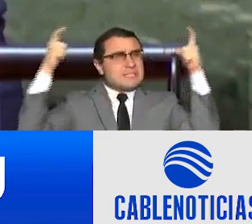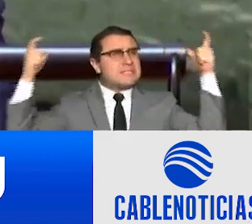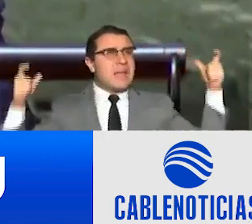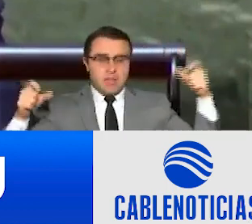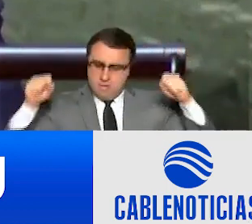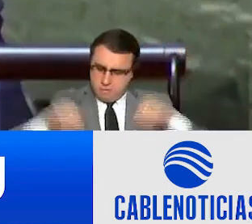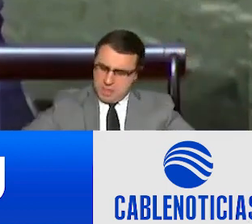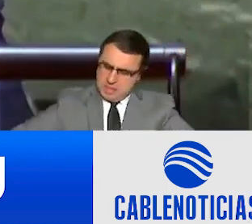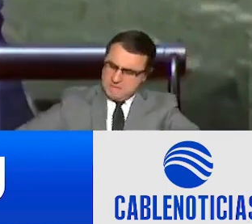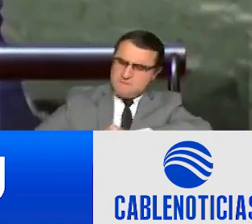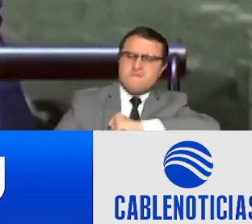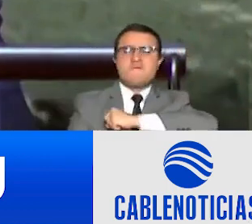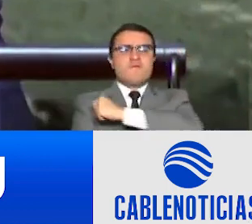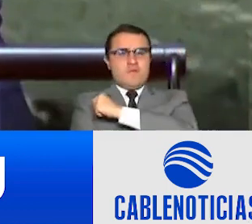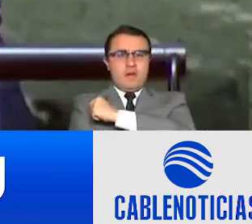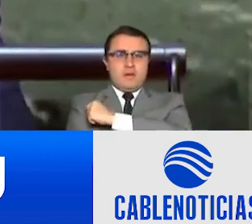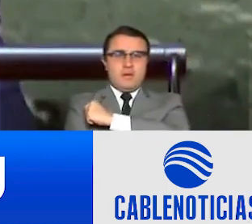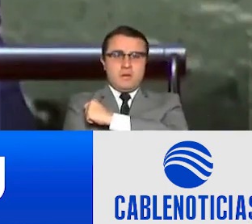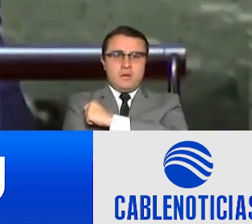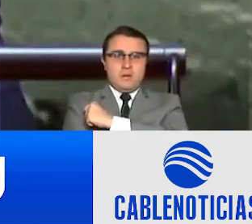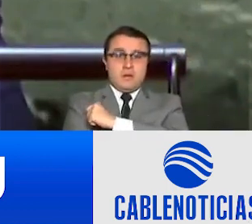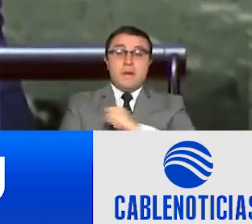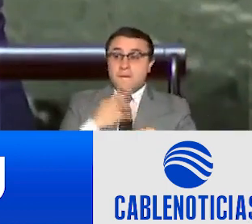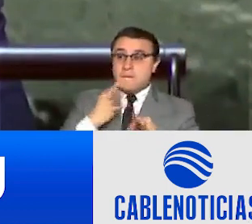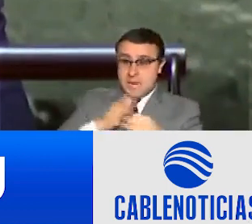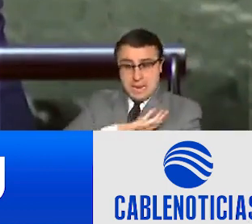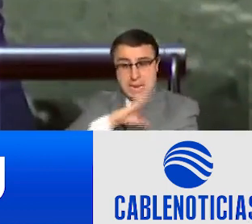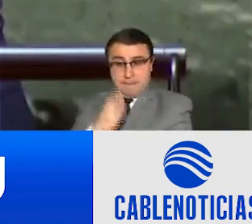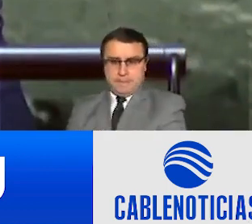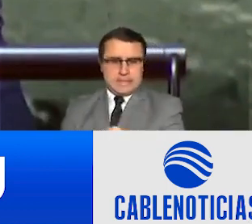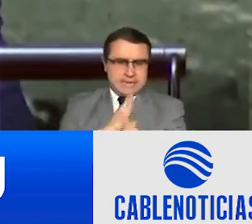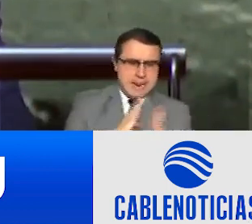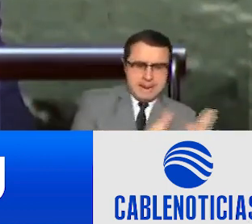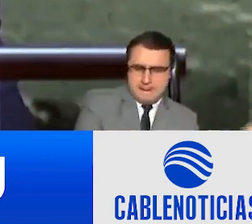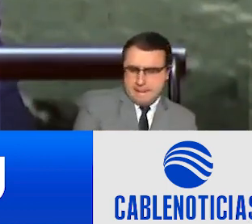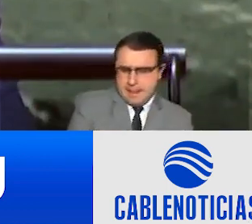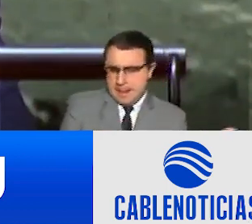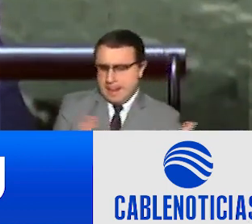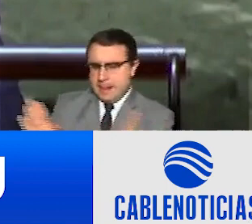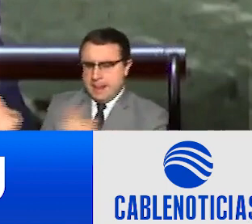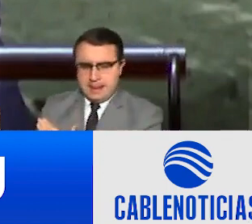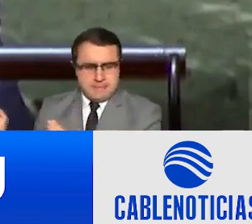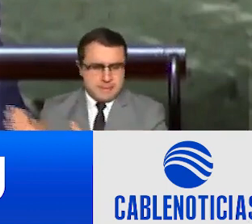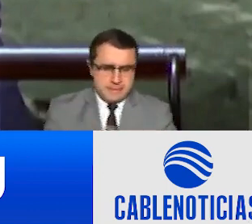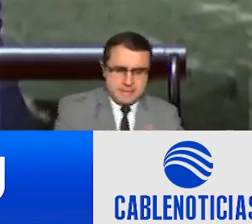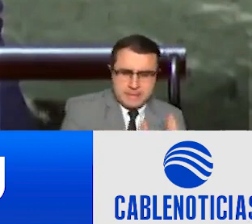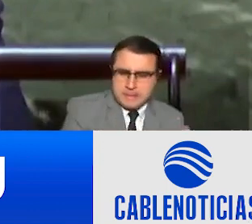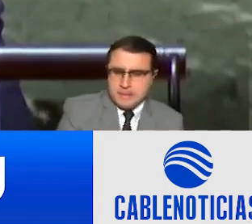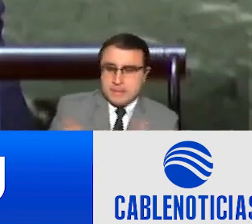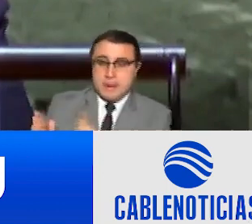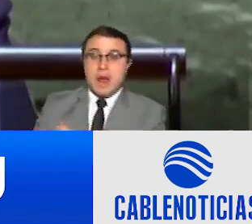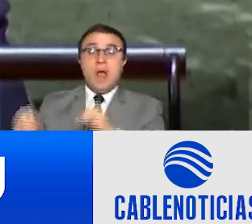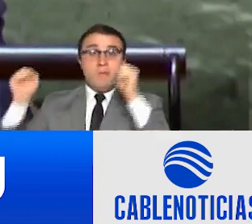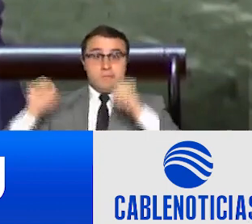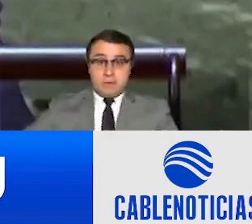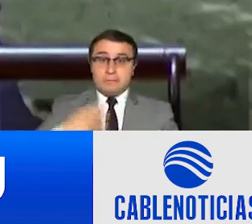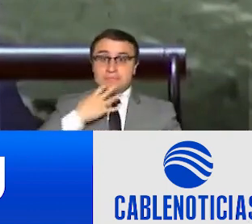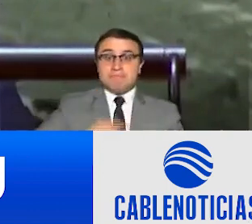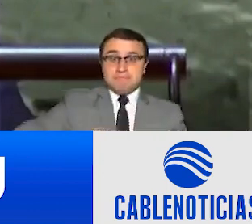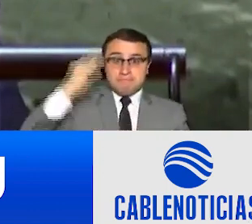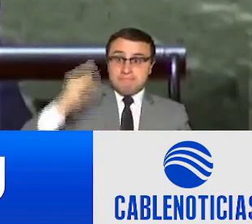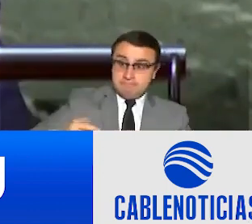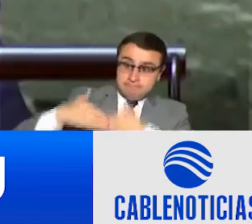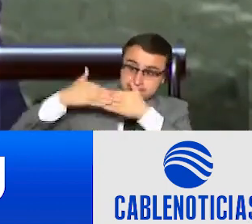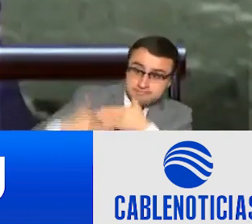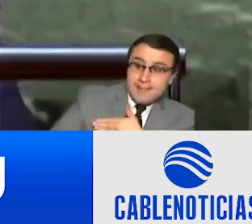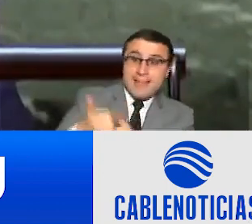la capacidad planificadora pueda garantizar los hechos que en una década